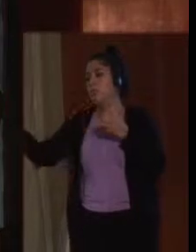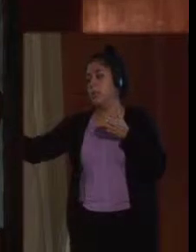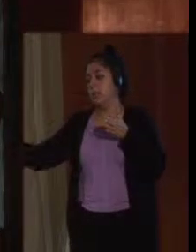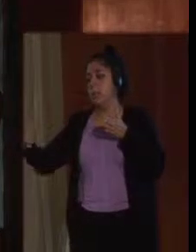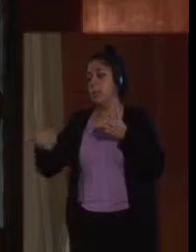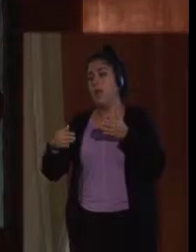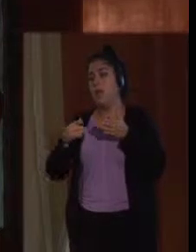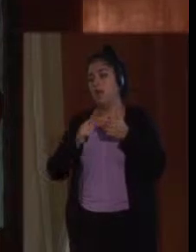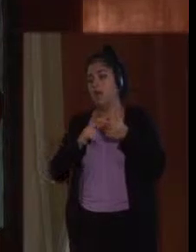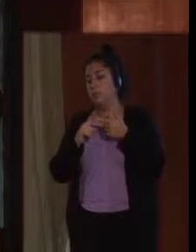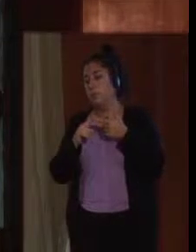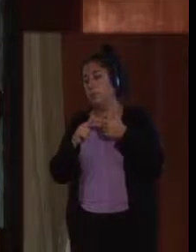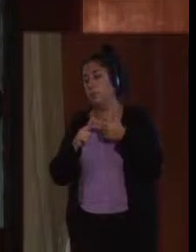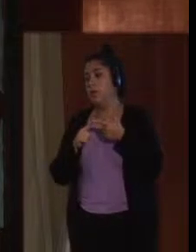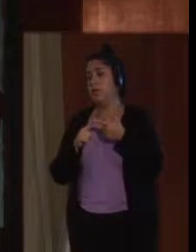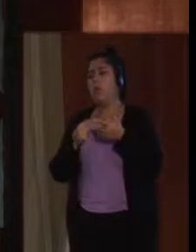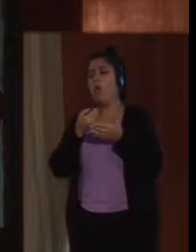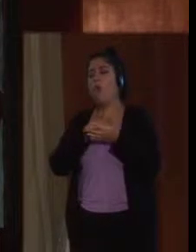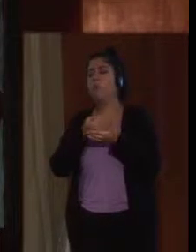Esto de aquí